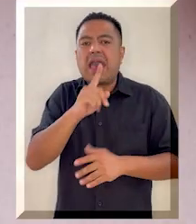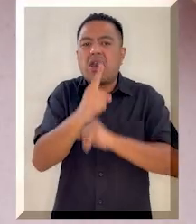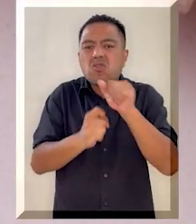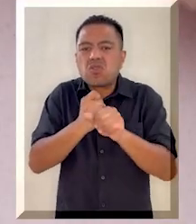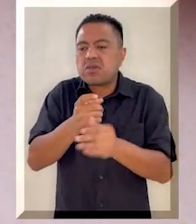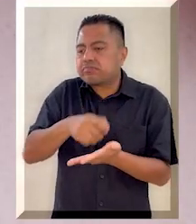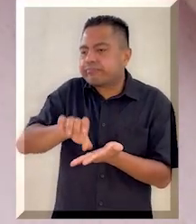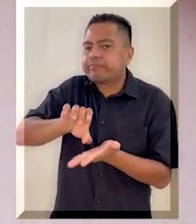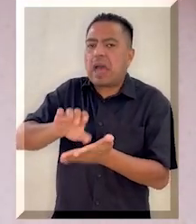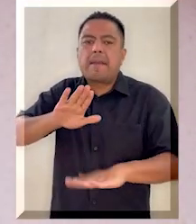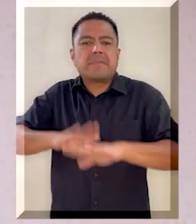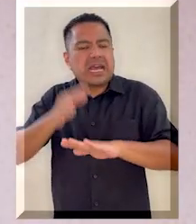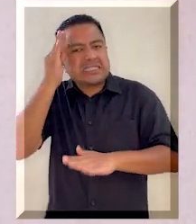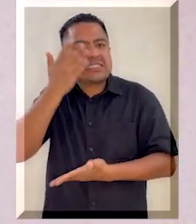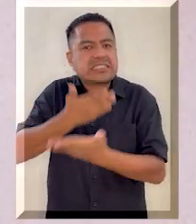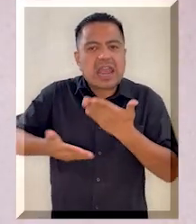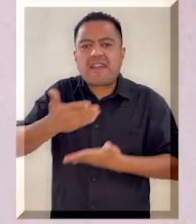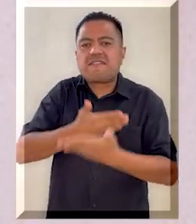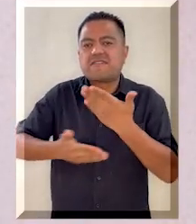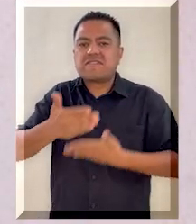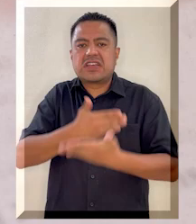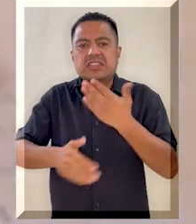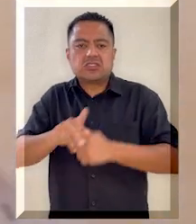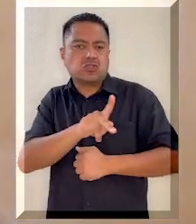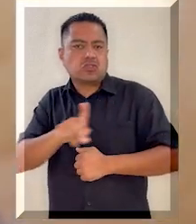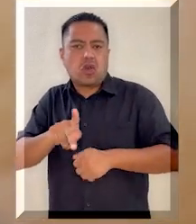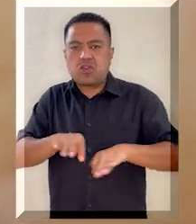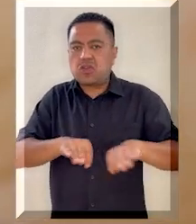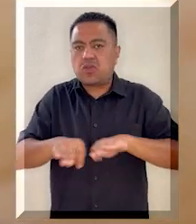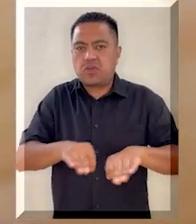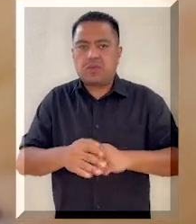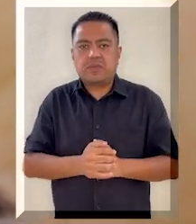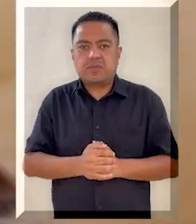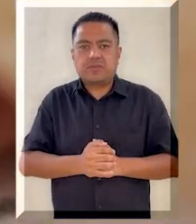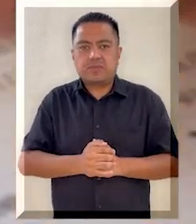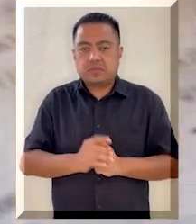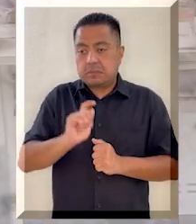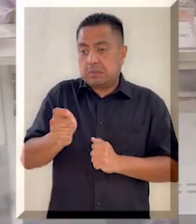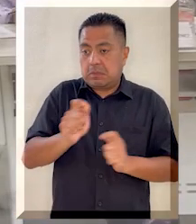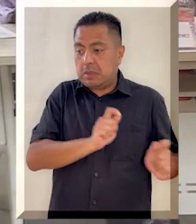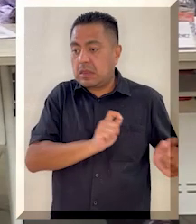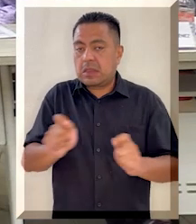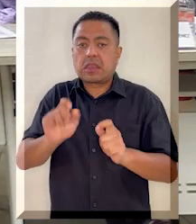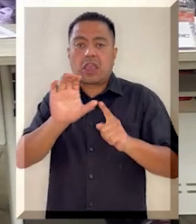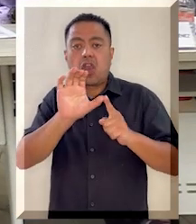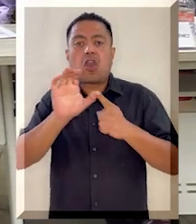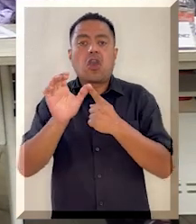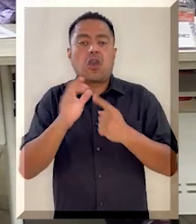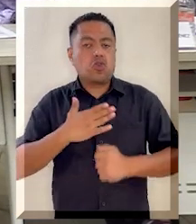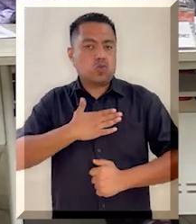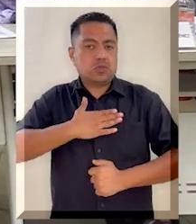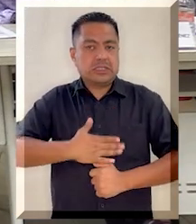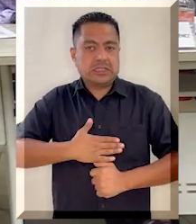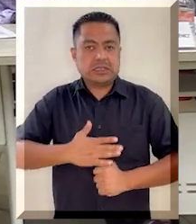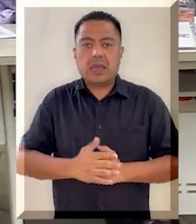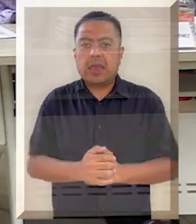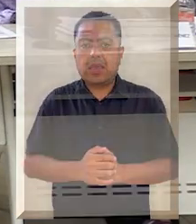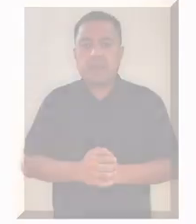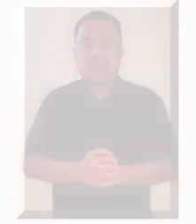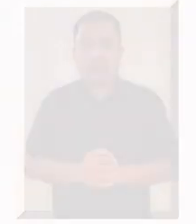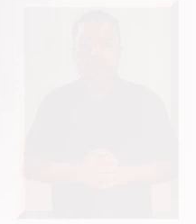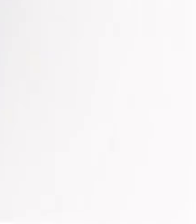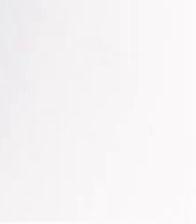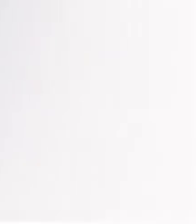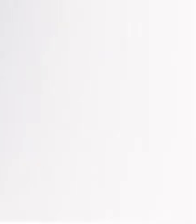prima vacacional y demás prestaciones de las y los trabajadores fue turnada la comisión de